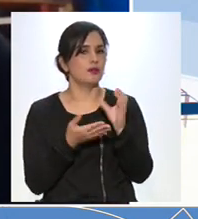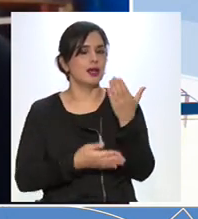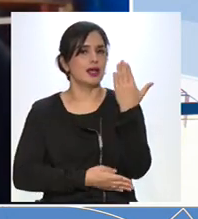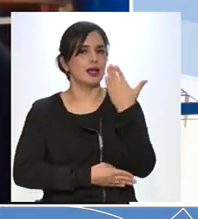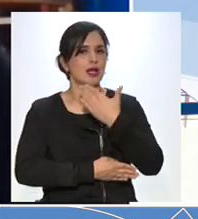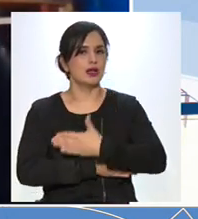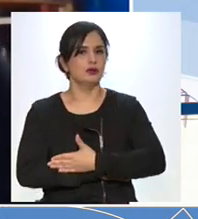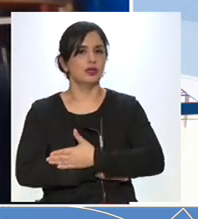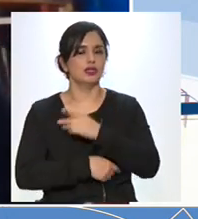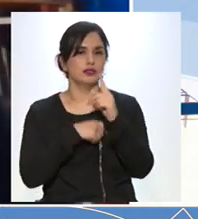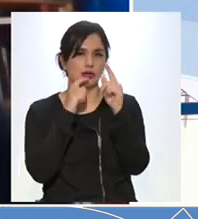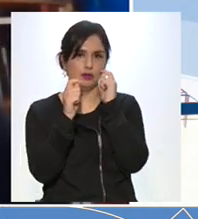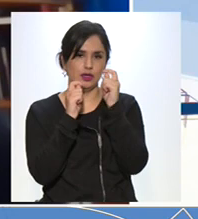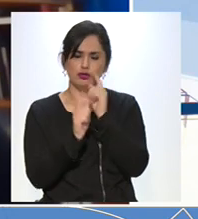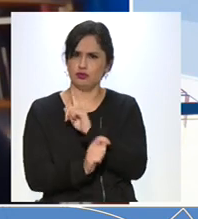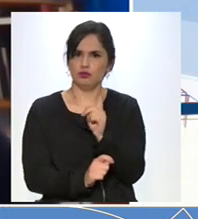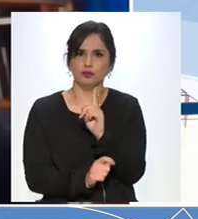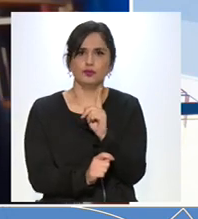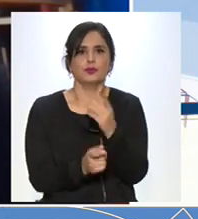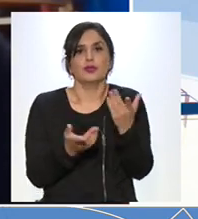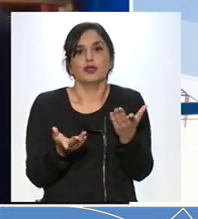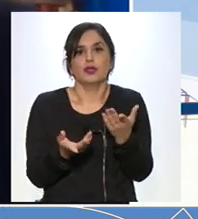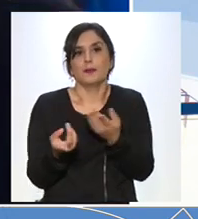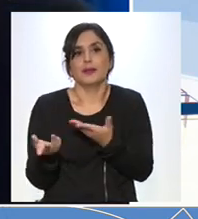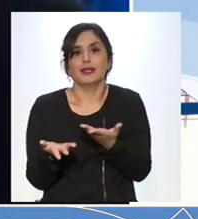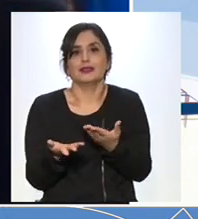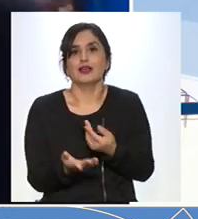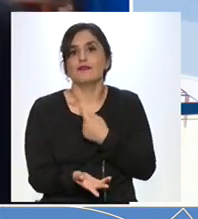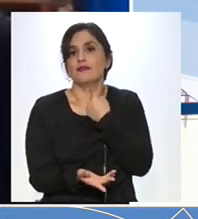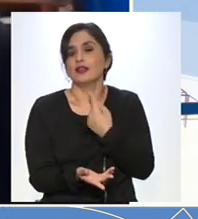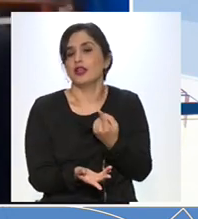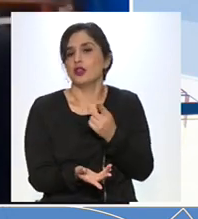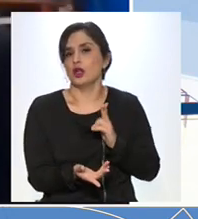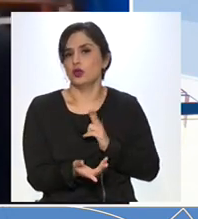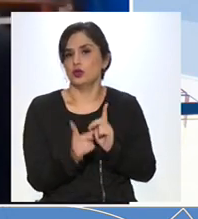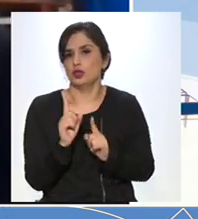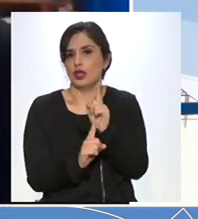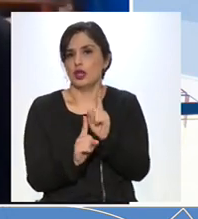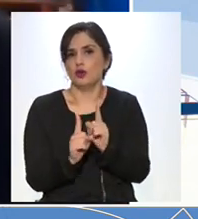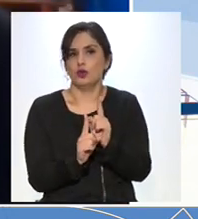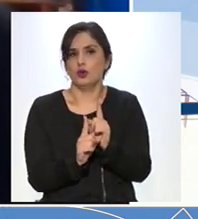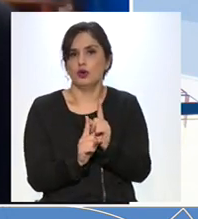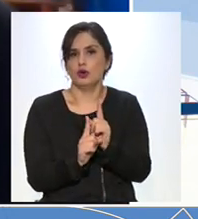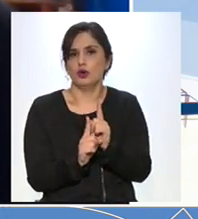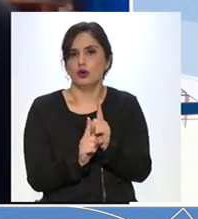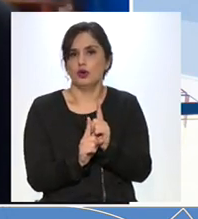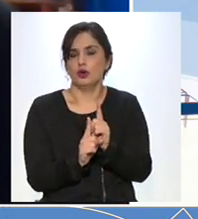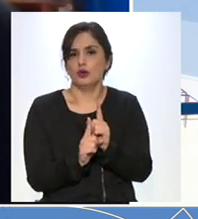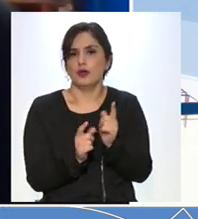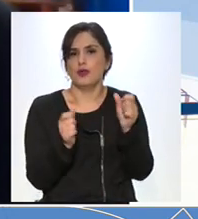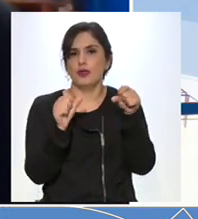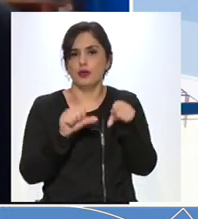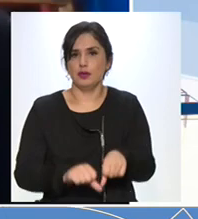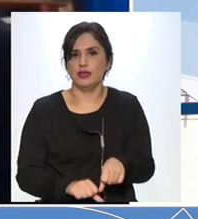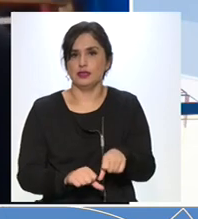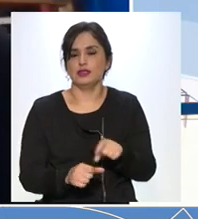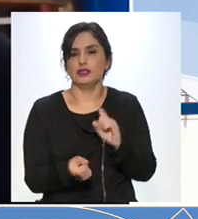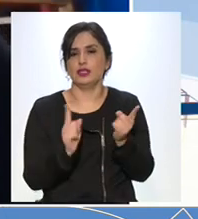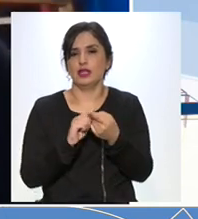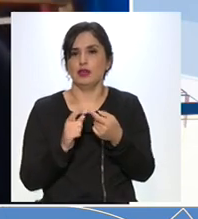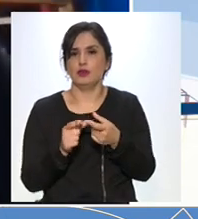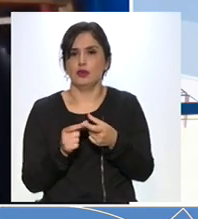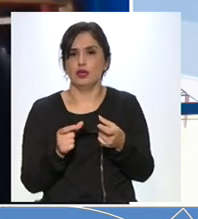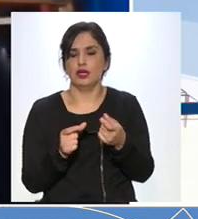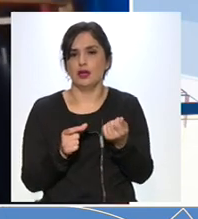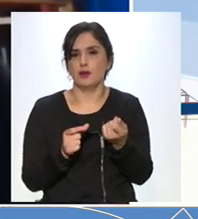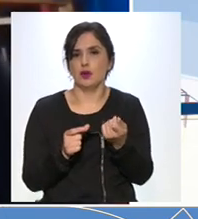neutralizar estos riesgos, que ya parecen estar afectando el comportamiento de algunos agentes económicos, fuerte depreciación del tipo de cambio y